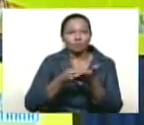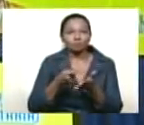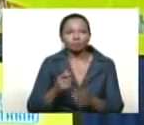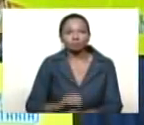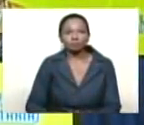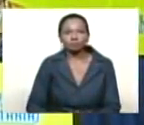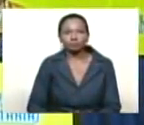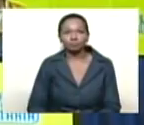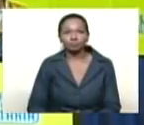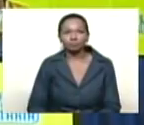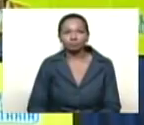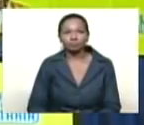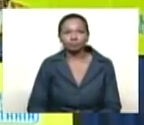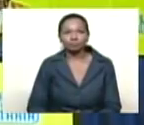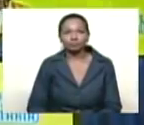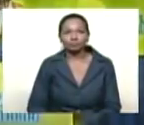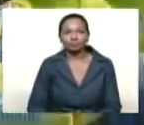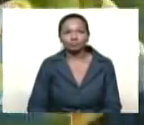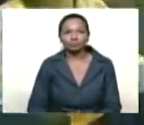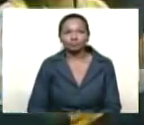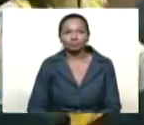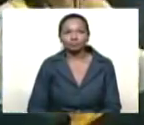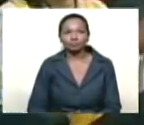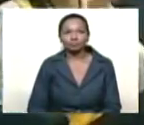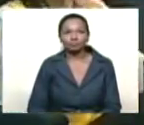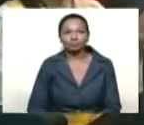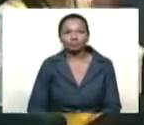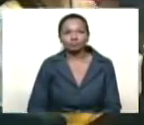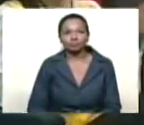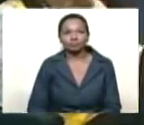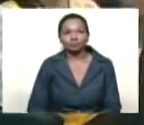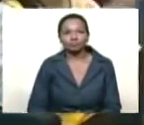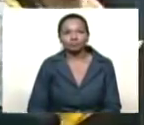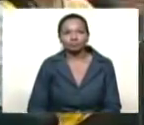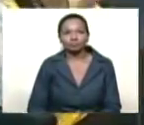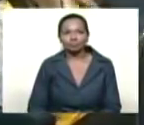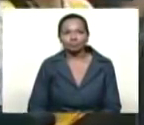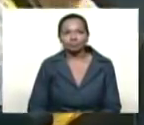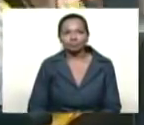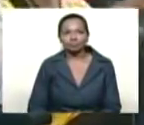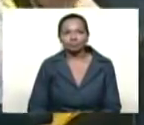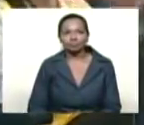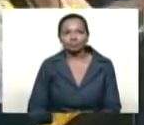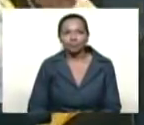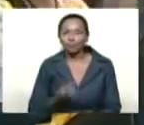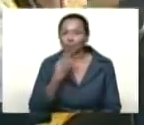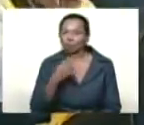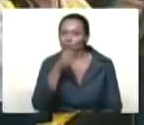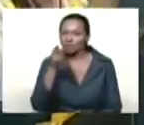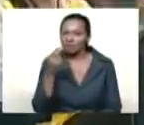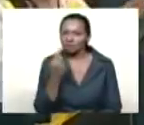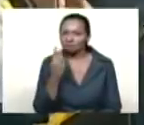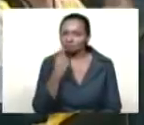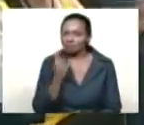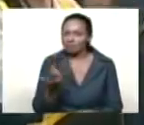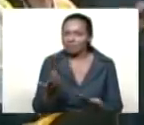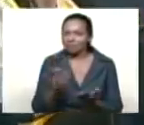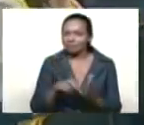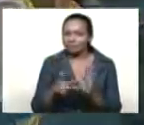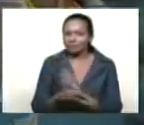Wow. Bueno, pero ustedes ya están, miren.